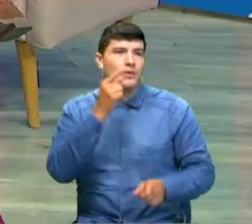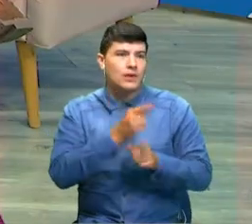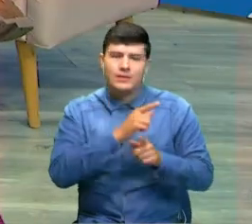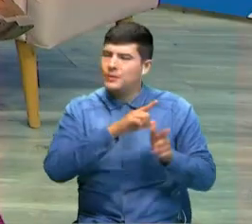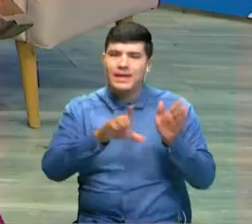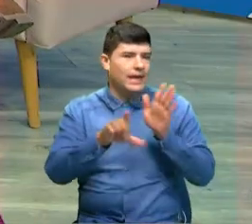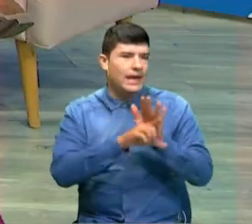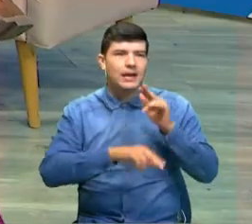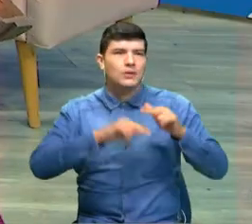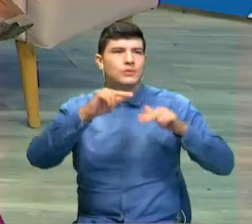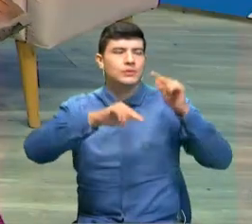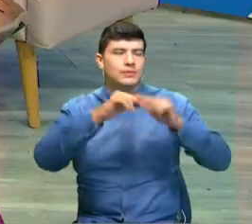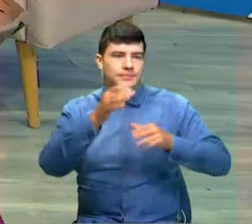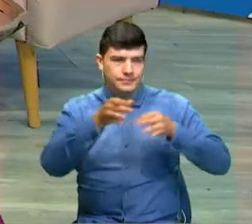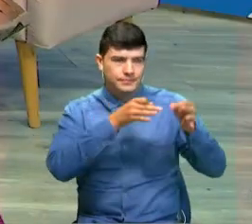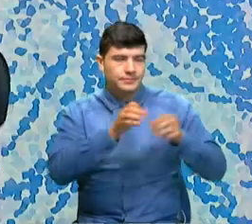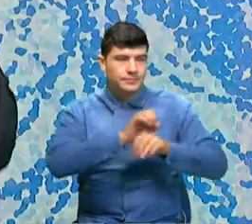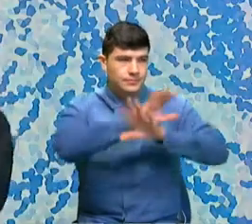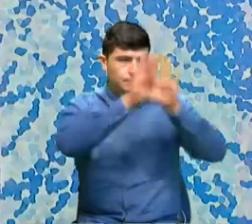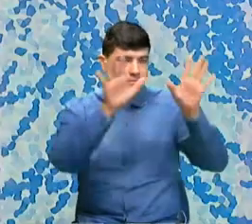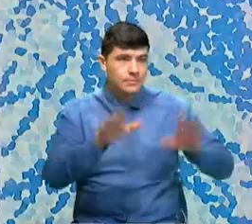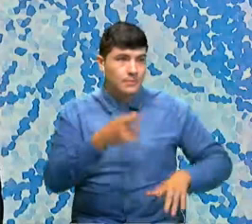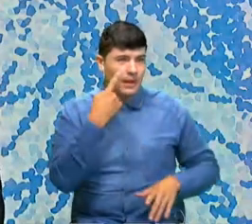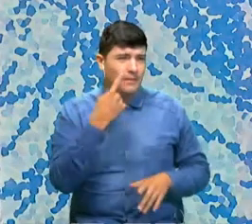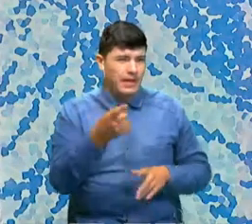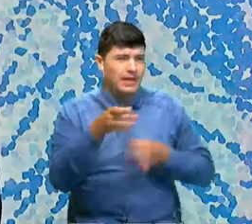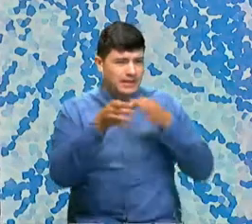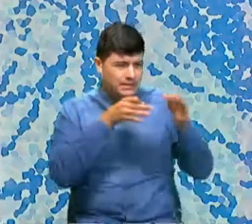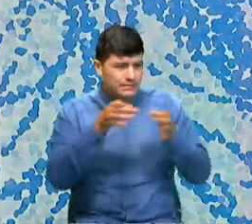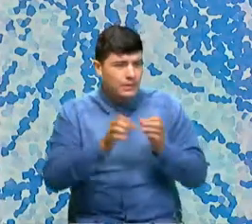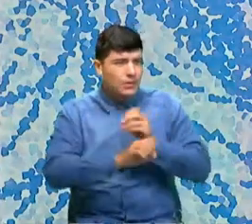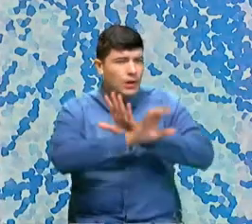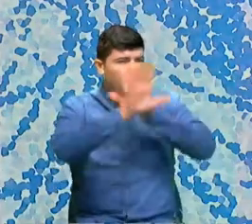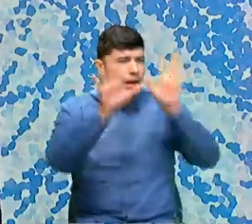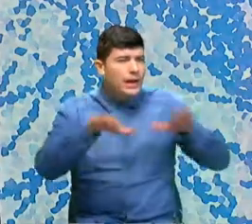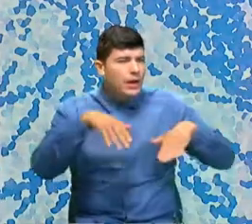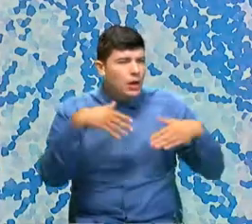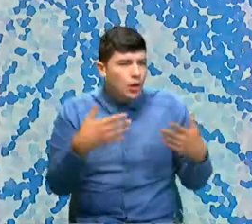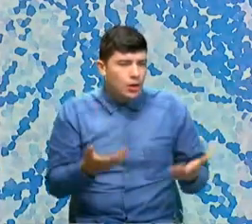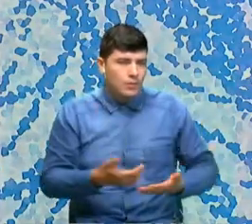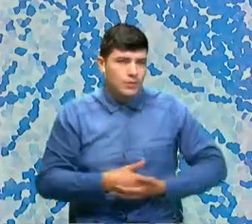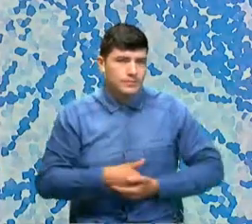Ajá. A ver, don José Domingo, venga, entramos a explicar cómo es la figura.